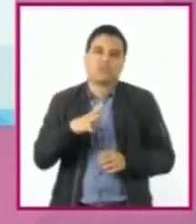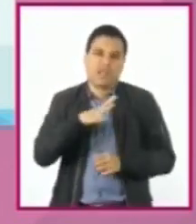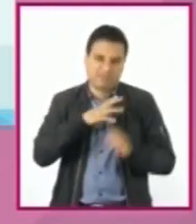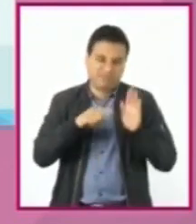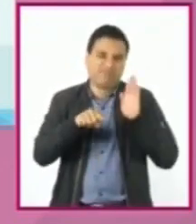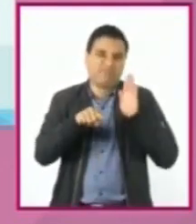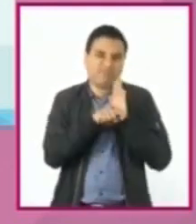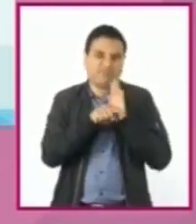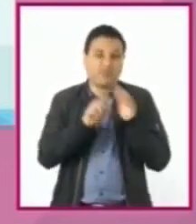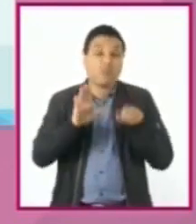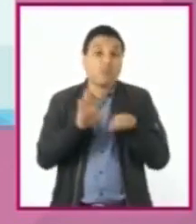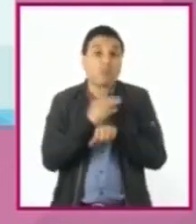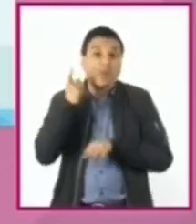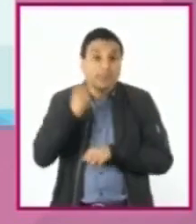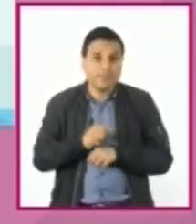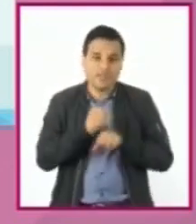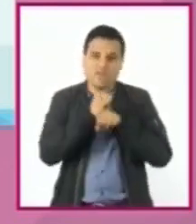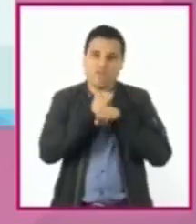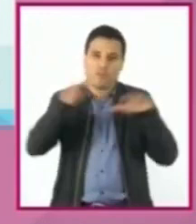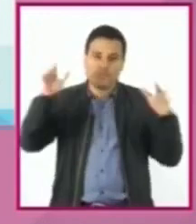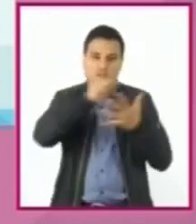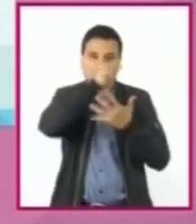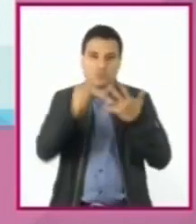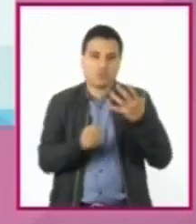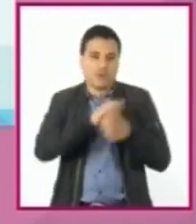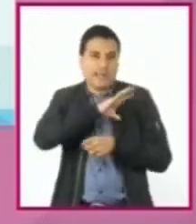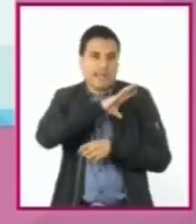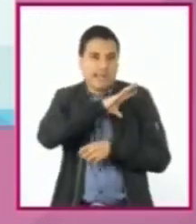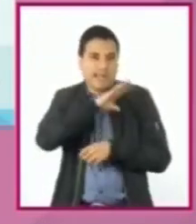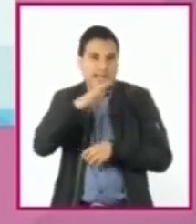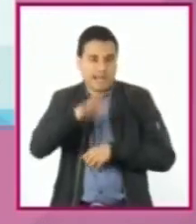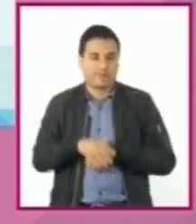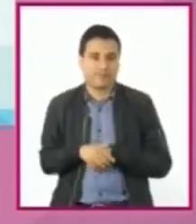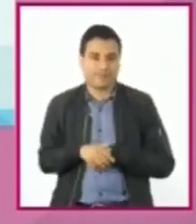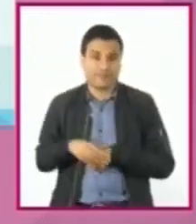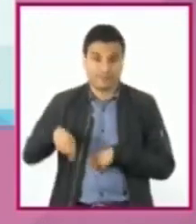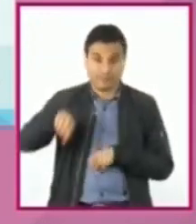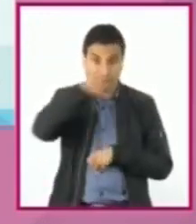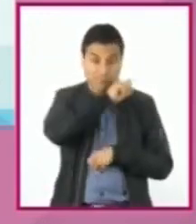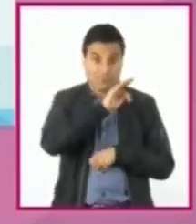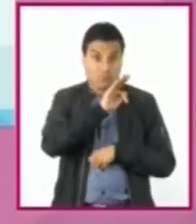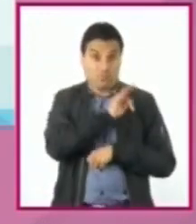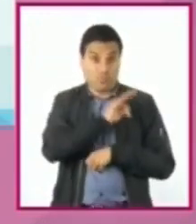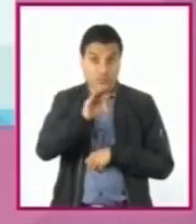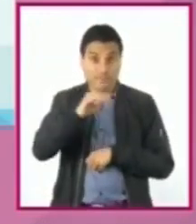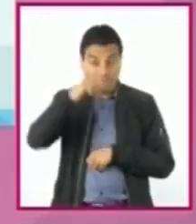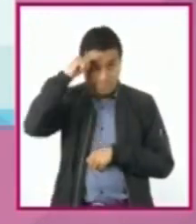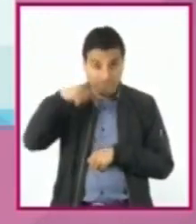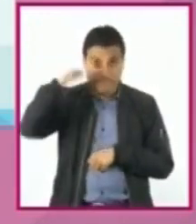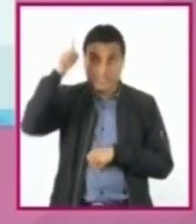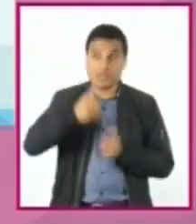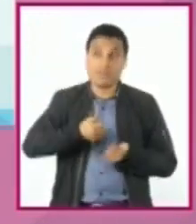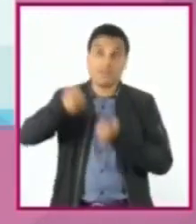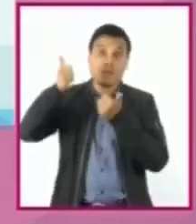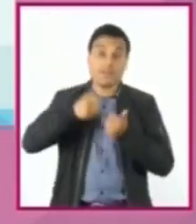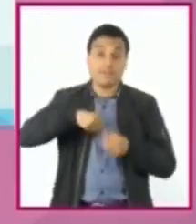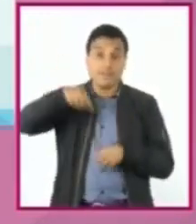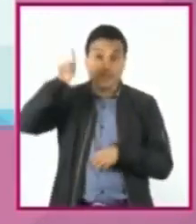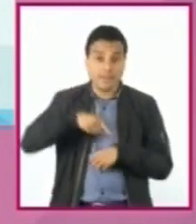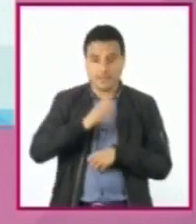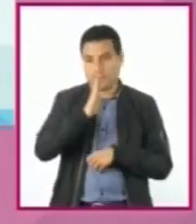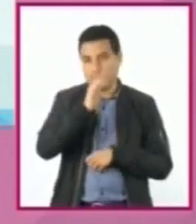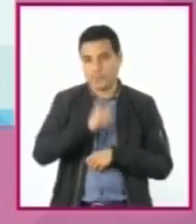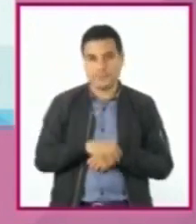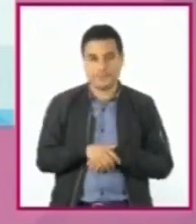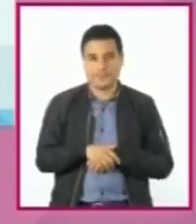Su información es genérica y es difícil trasladarlo de un lugar a otro. En cuanto a